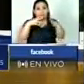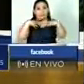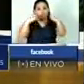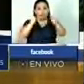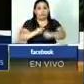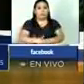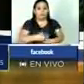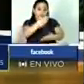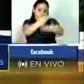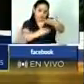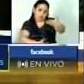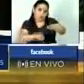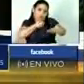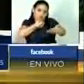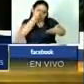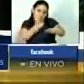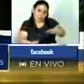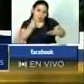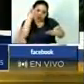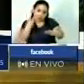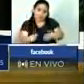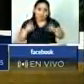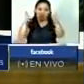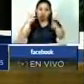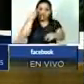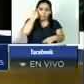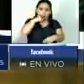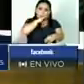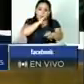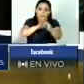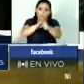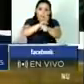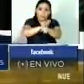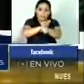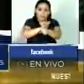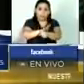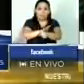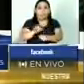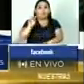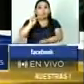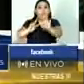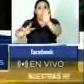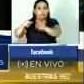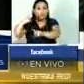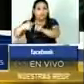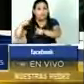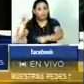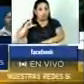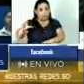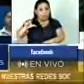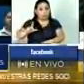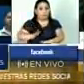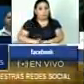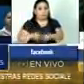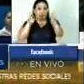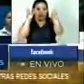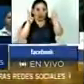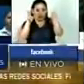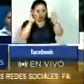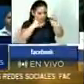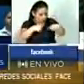reporte diario sobre COVID-19 lunes 27 de abril casos